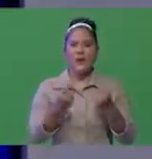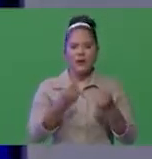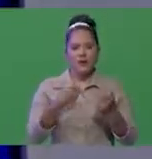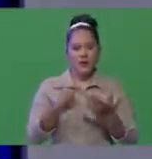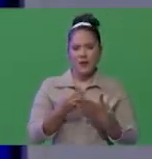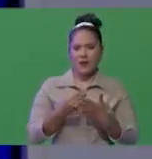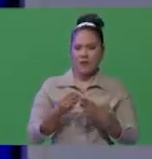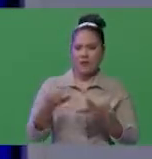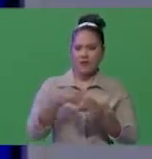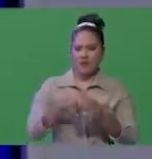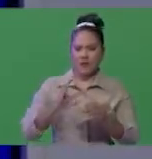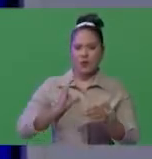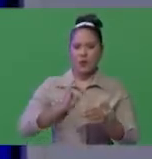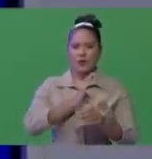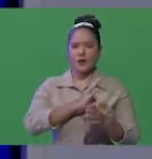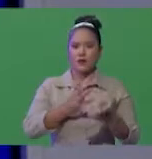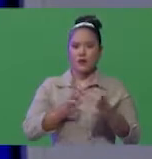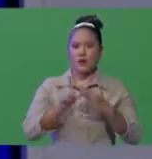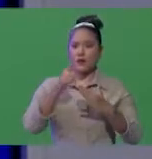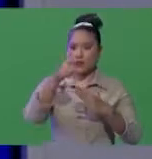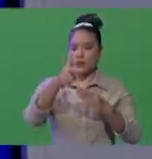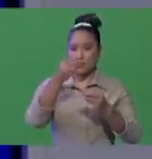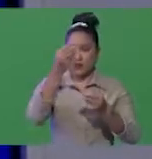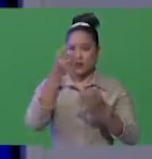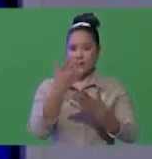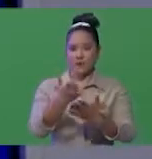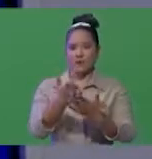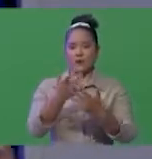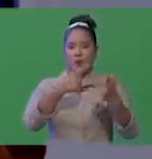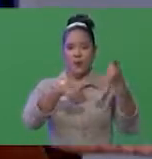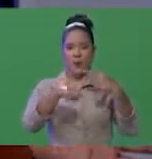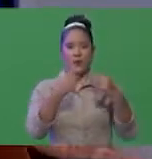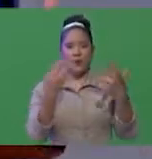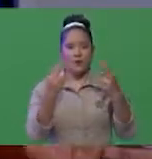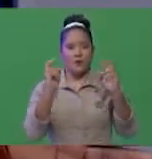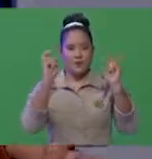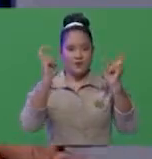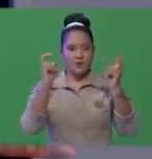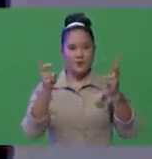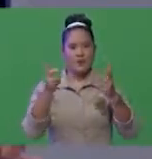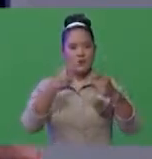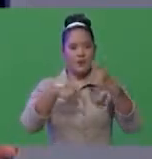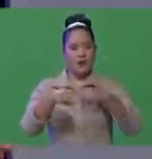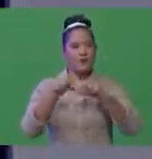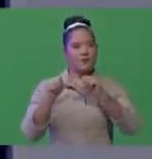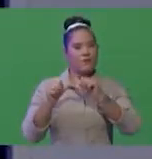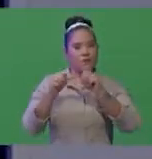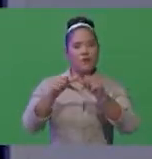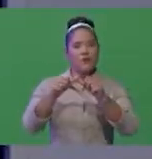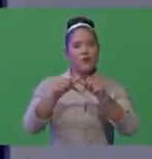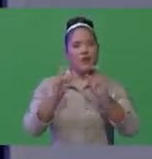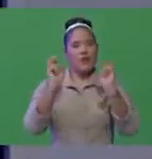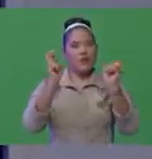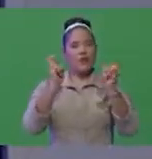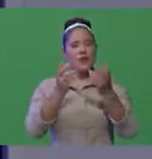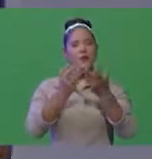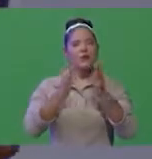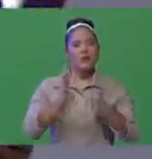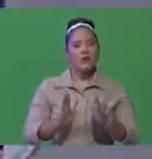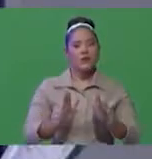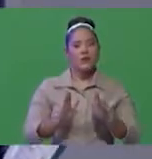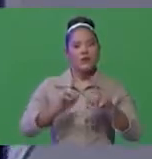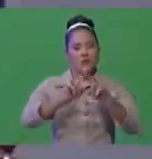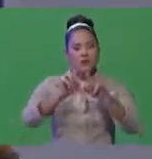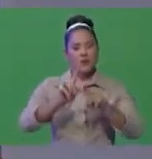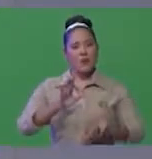Pero yo quiero que ustedes me respondan eso luego de la pausa. Ahora nos vamos a una pausa para que, bueno, podamos hablar de este y otros temas como los servicios y los